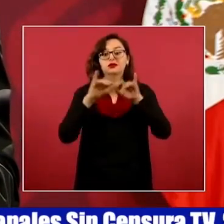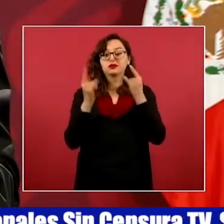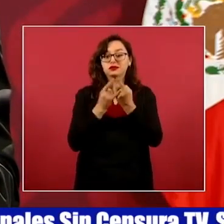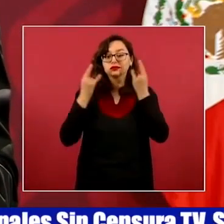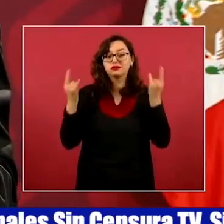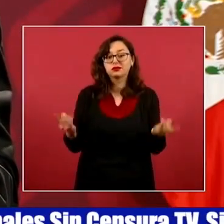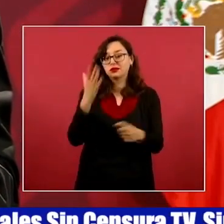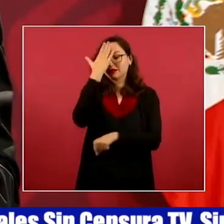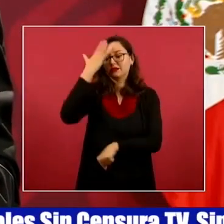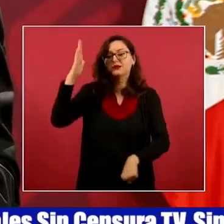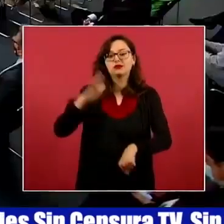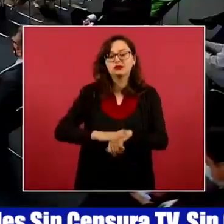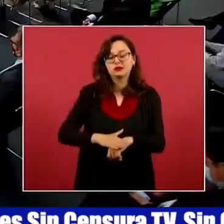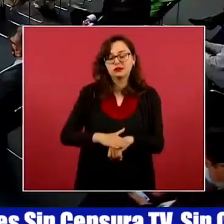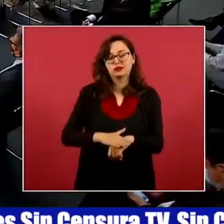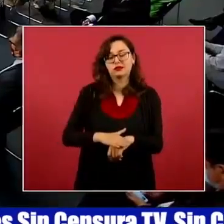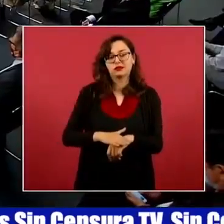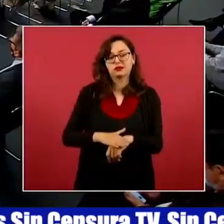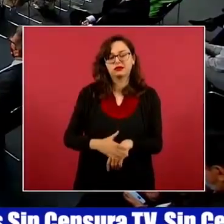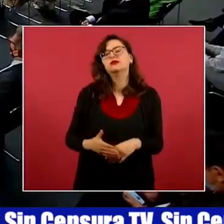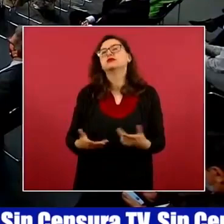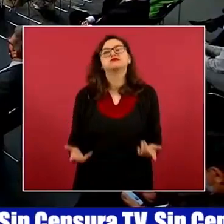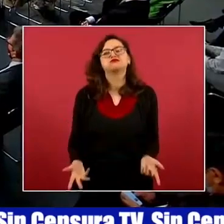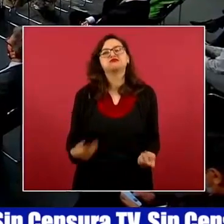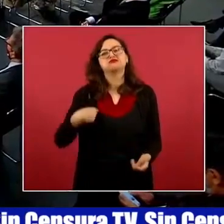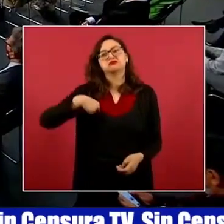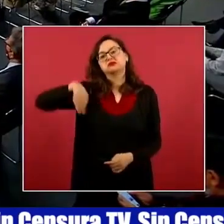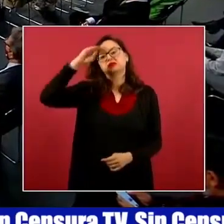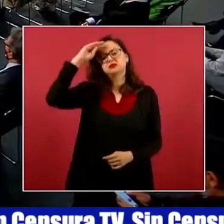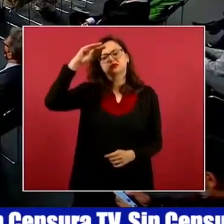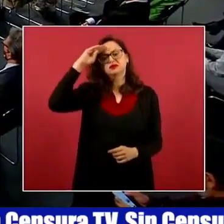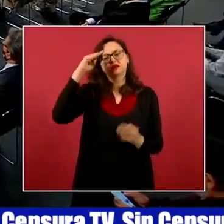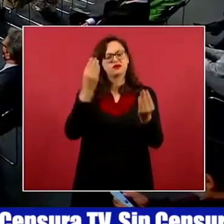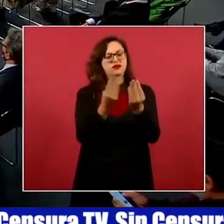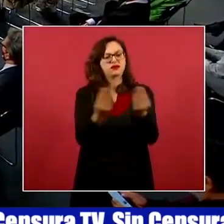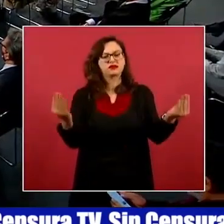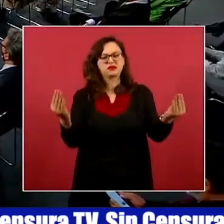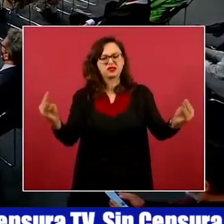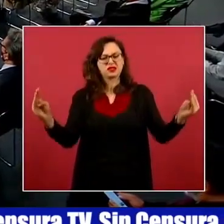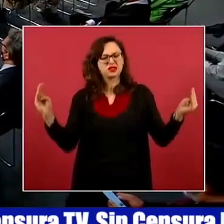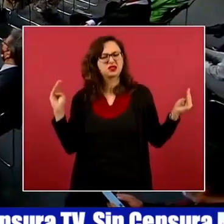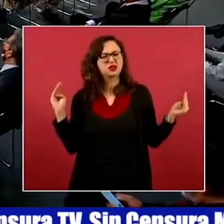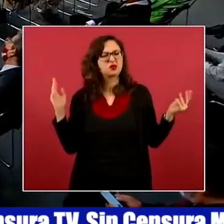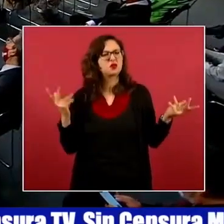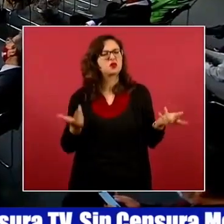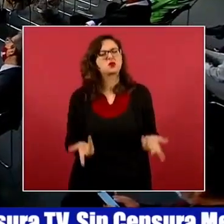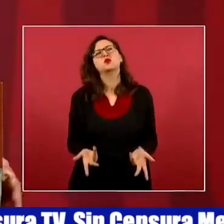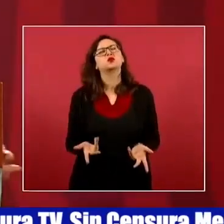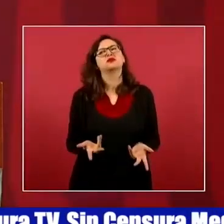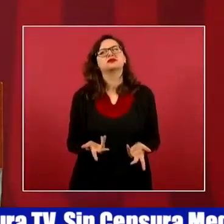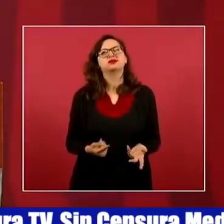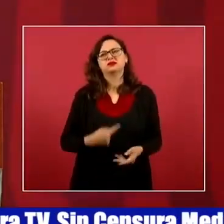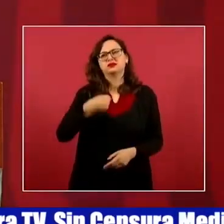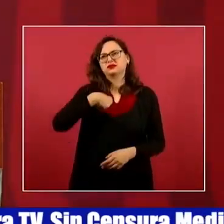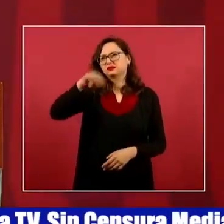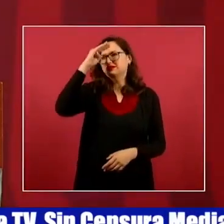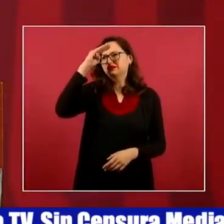Además, en vez de muro, yo quiero escuchar